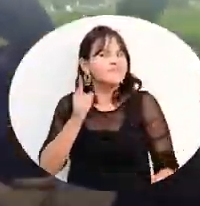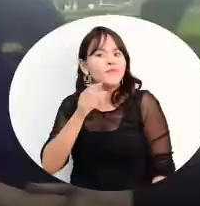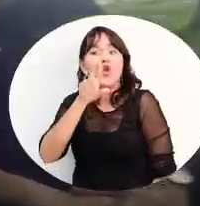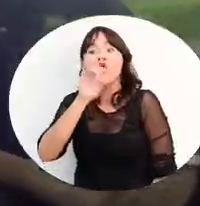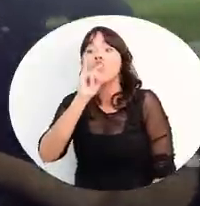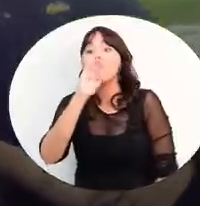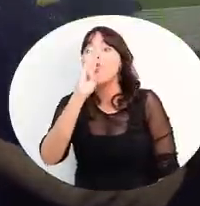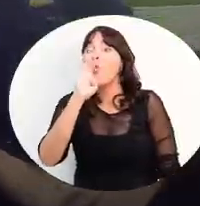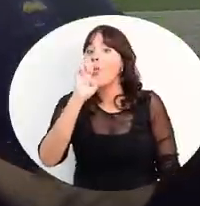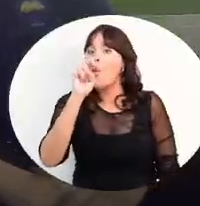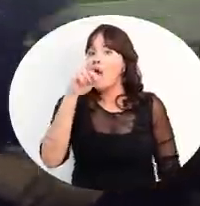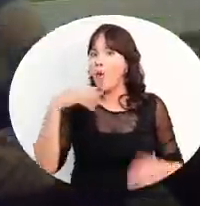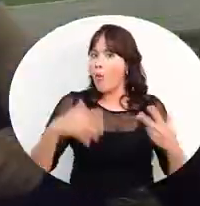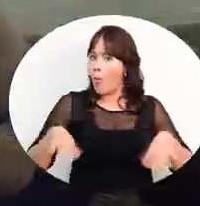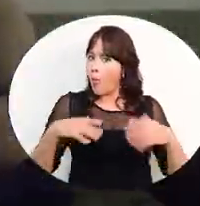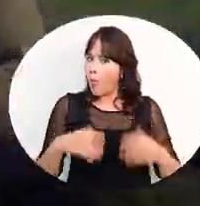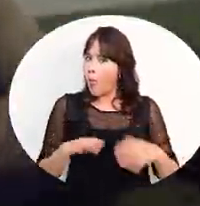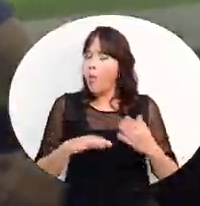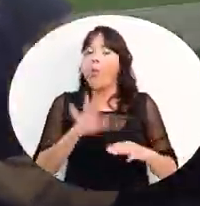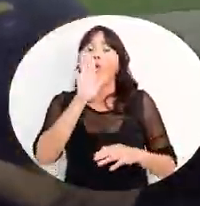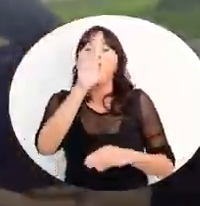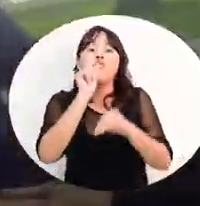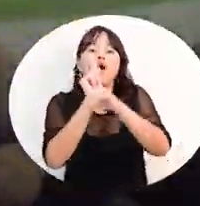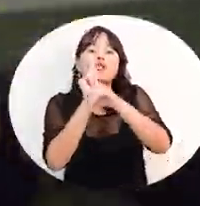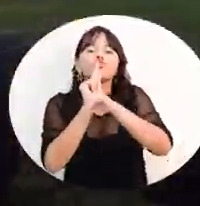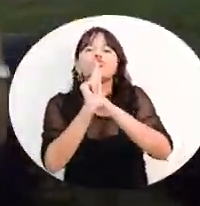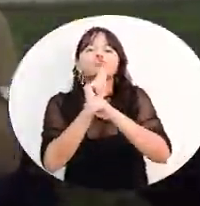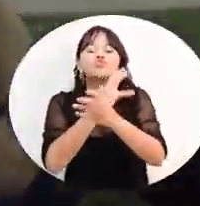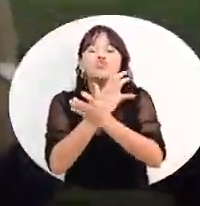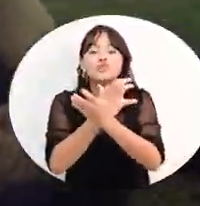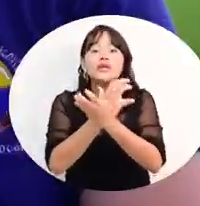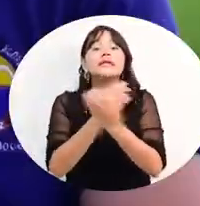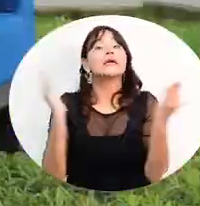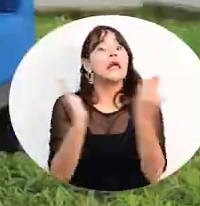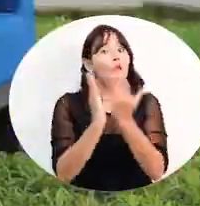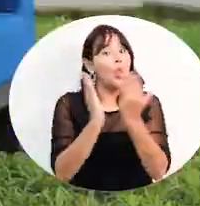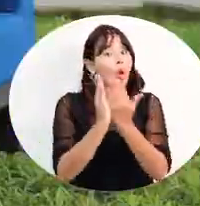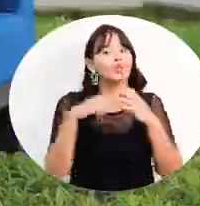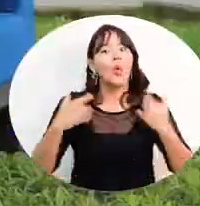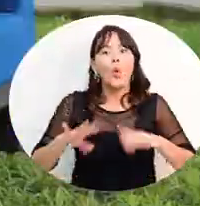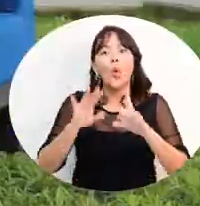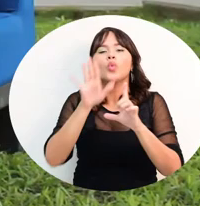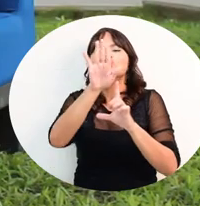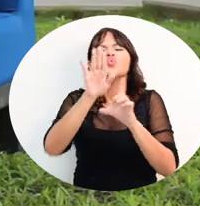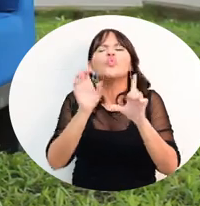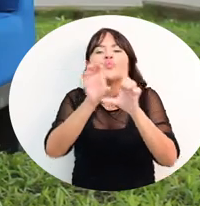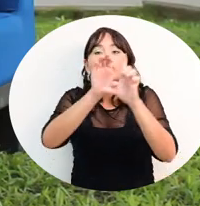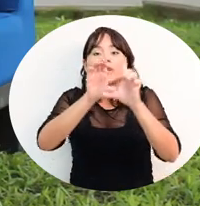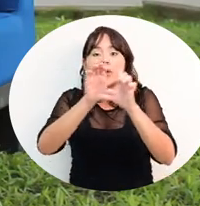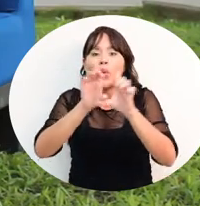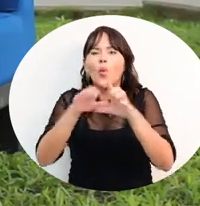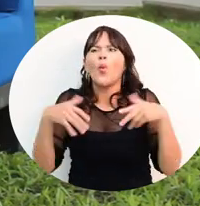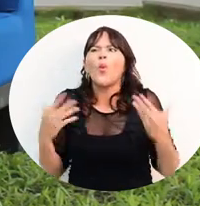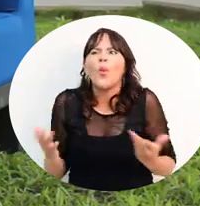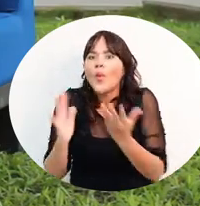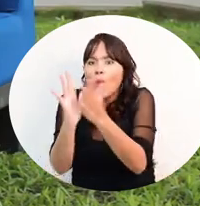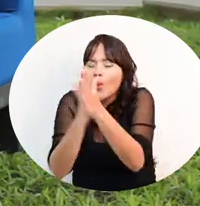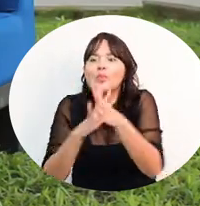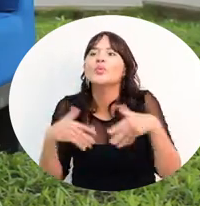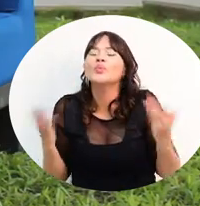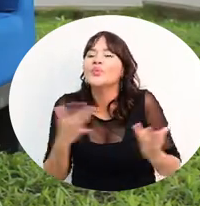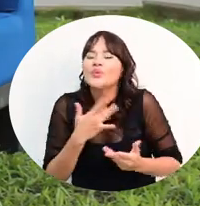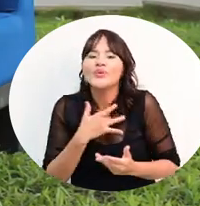señor Rubén Daza en ocupar el primer lugar en la Facultad de la Ciencia de Educación, Rubén. O sea, tu programa es licenciatura en informática. Cuéntame sí. Eso. O